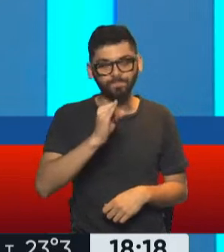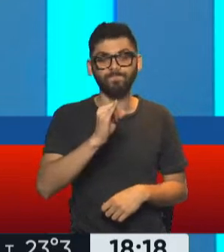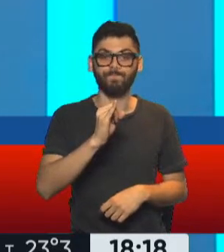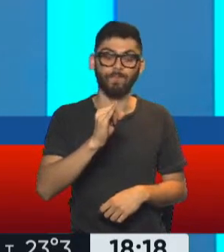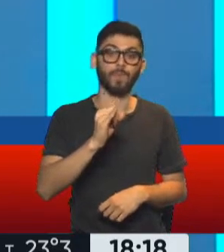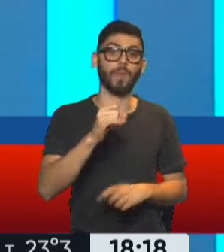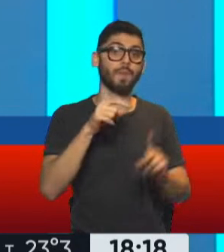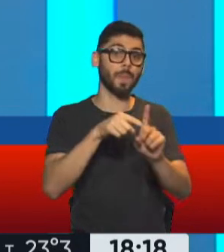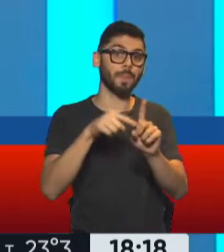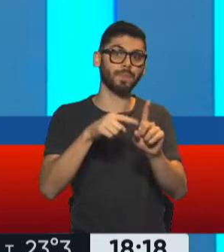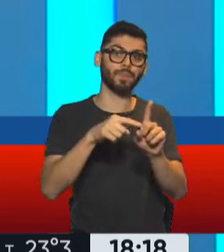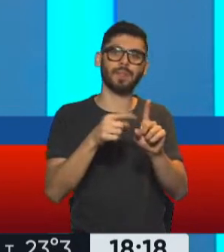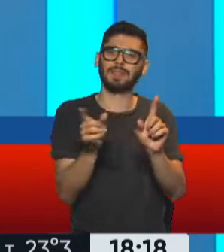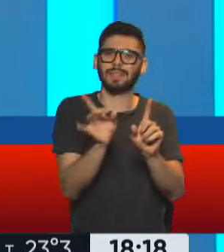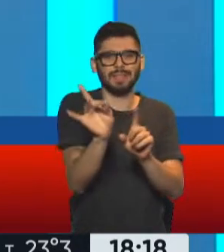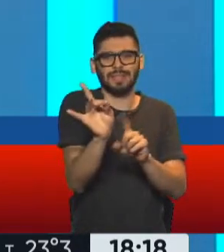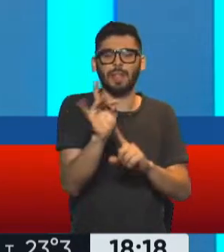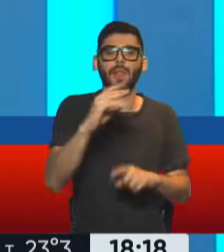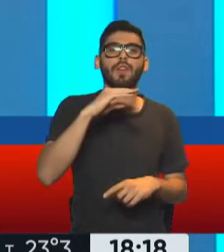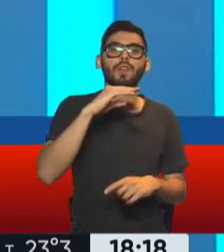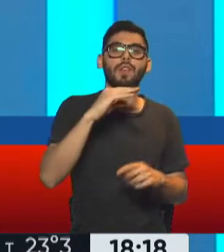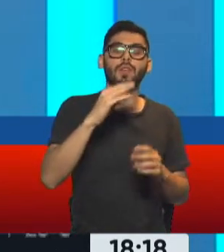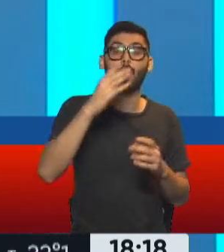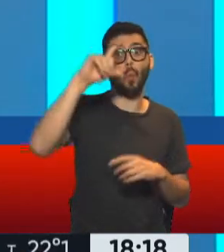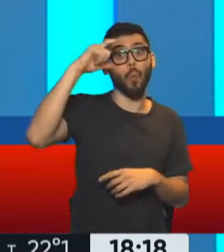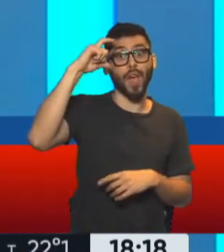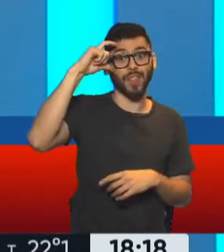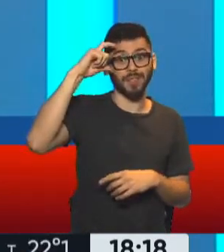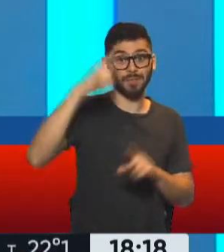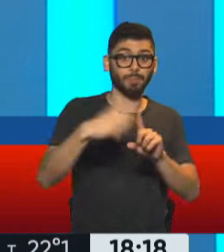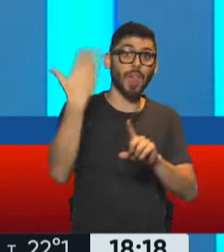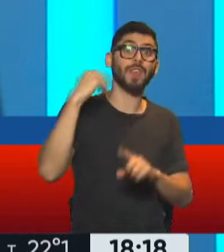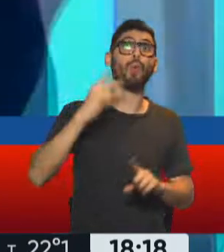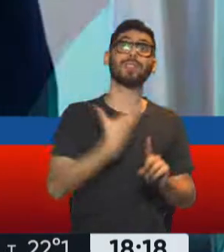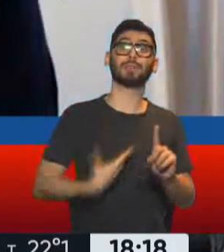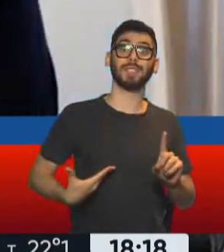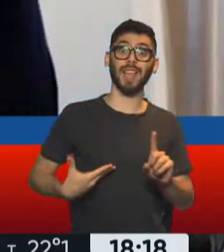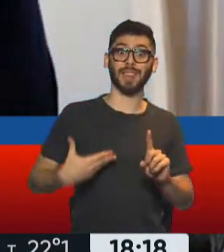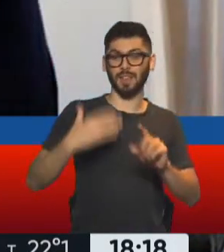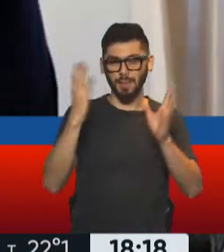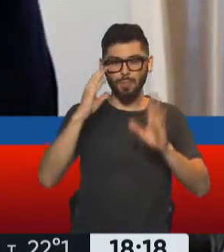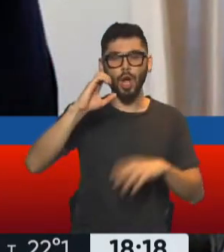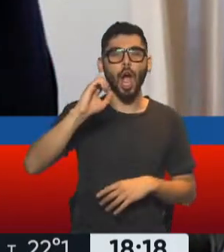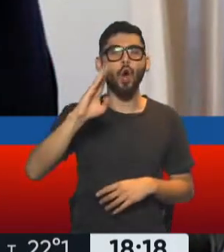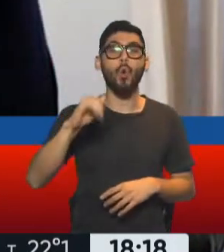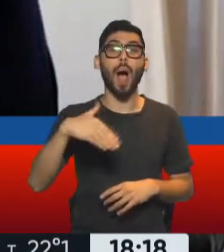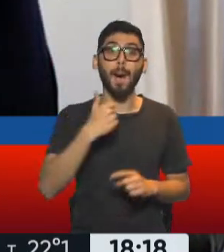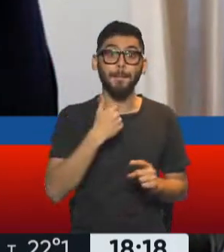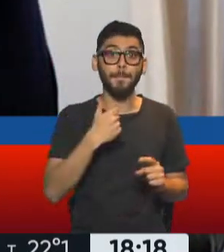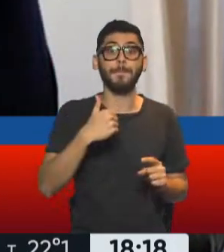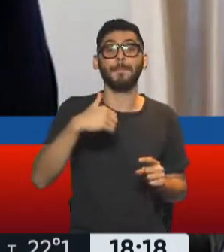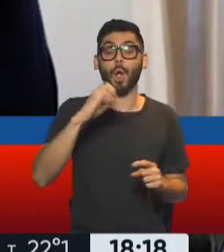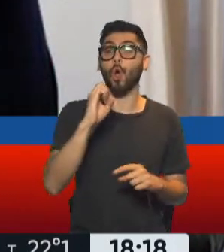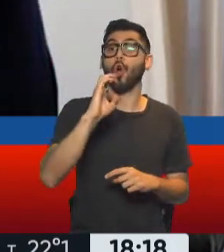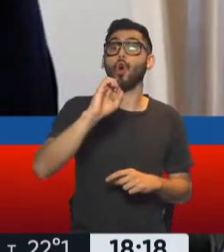muy pero murió de canadá joe biden es asesor de show by dende de que baile era vicepresidente de eeuu al amo de la gestión obama para que tengas una idea una persona